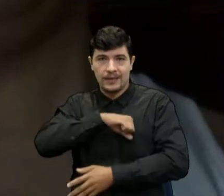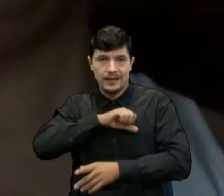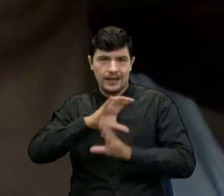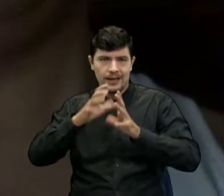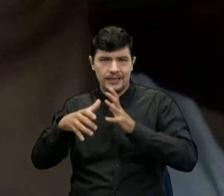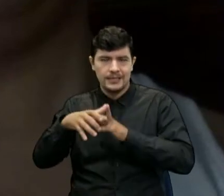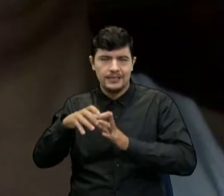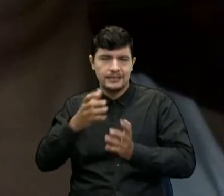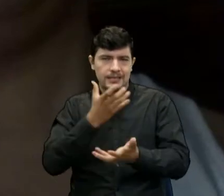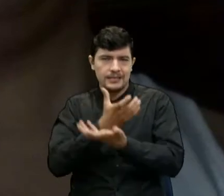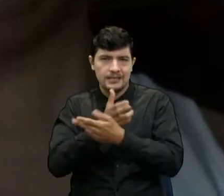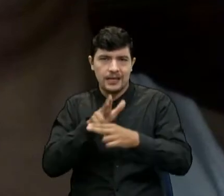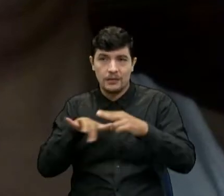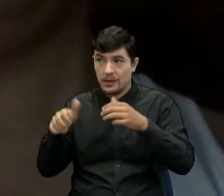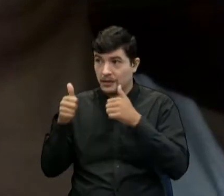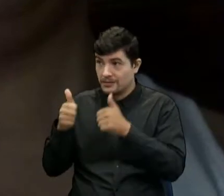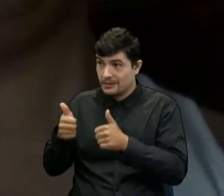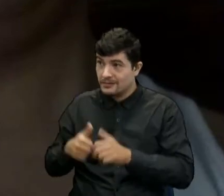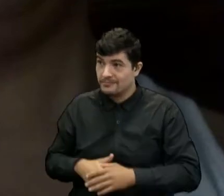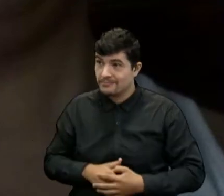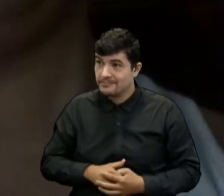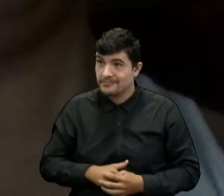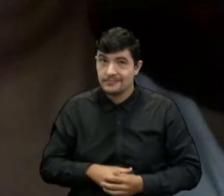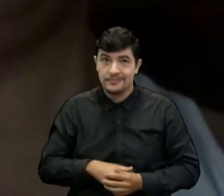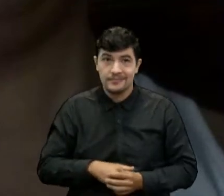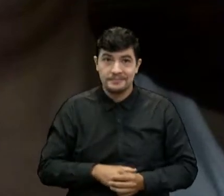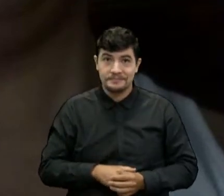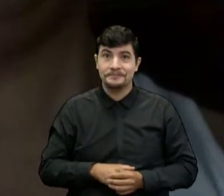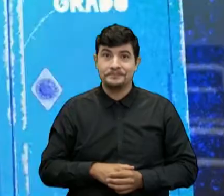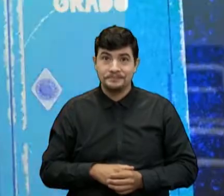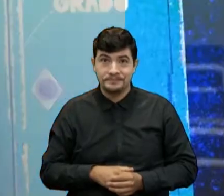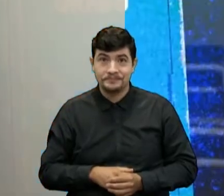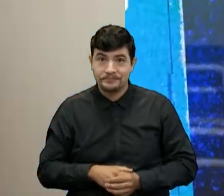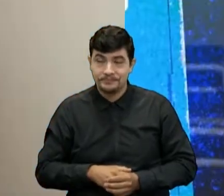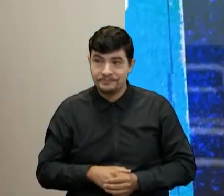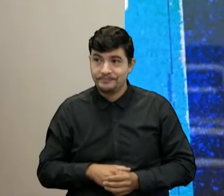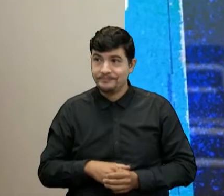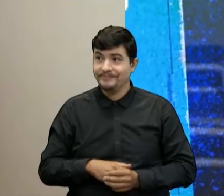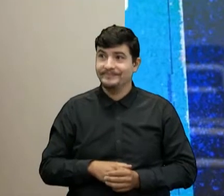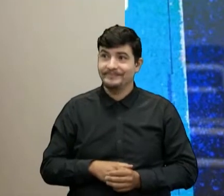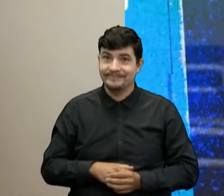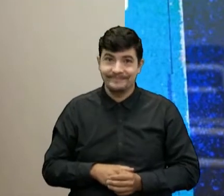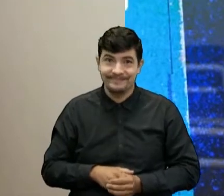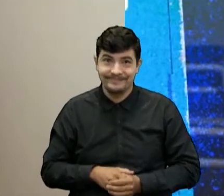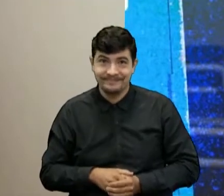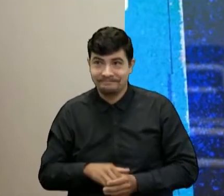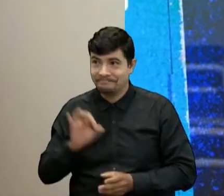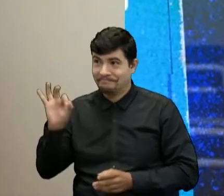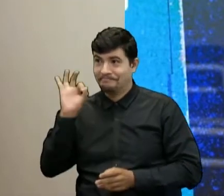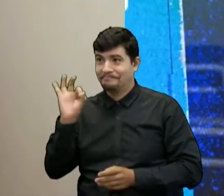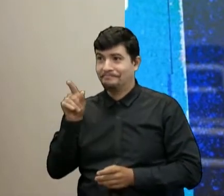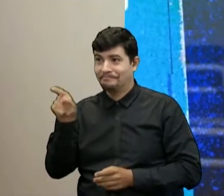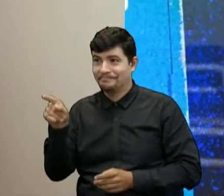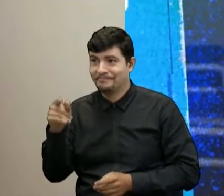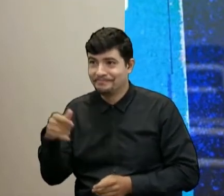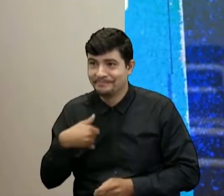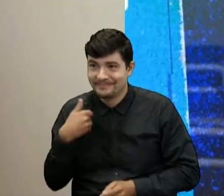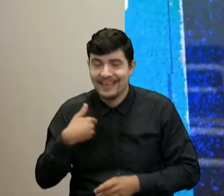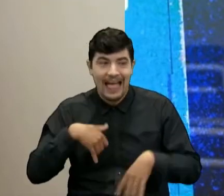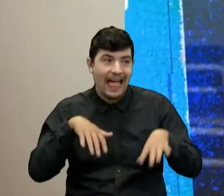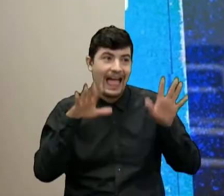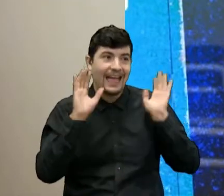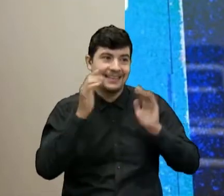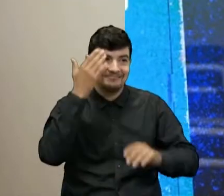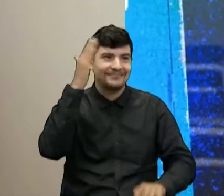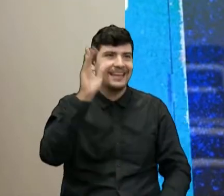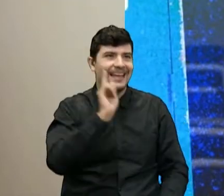naturales Qué bueno, qué bueno Qué bueno, ¿no? Chusco el muchacho Ay, pues no sé Pero bueno Acá tenemos A otra joven